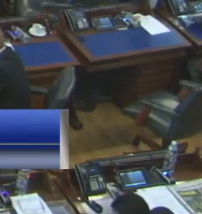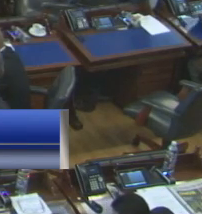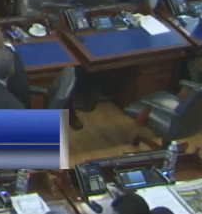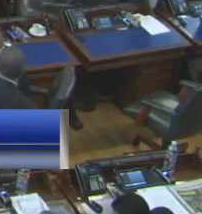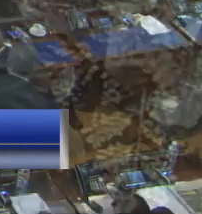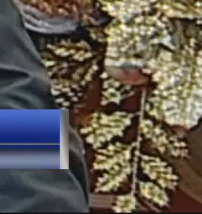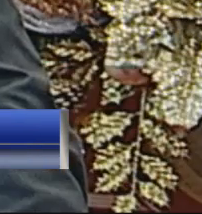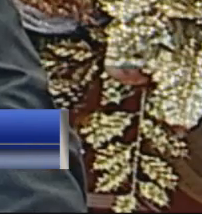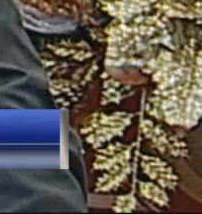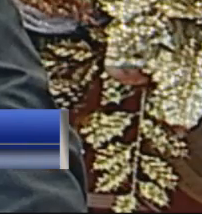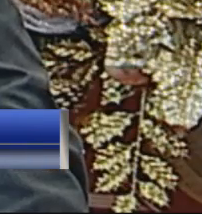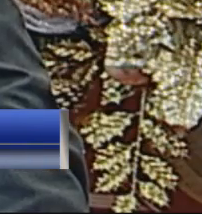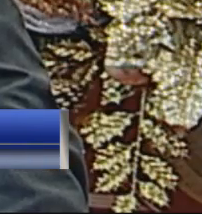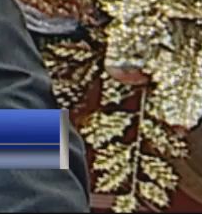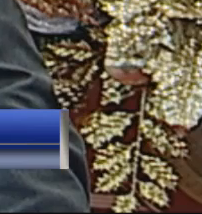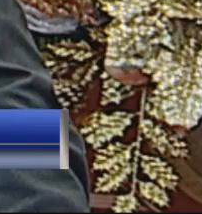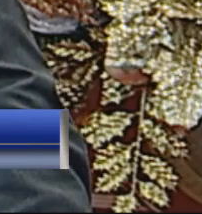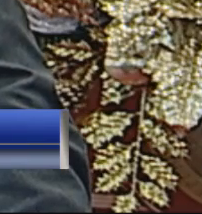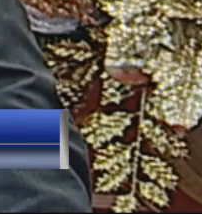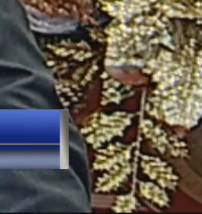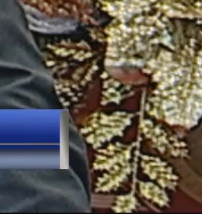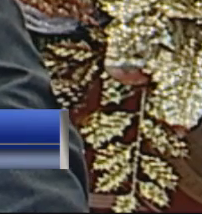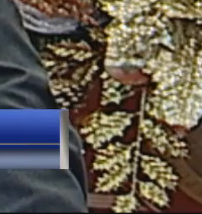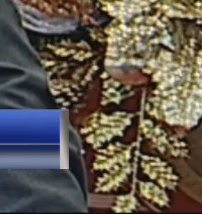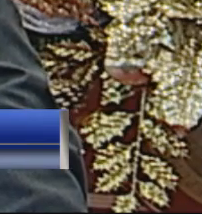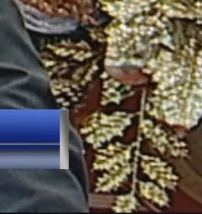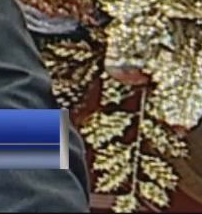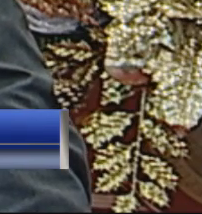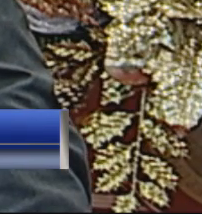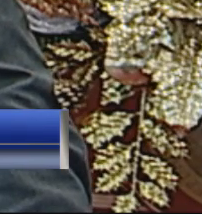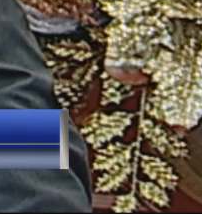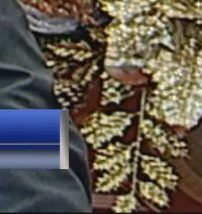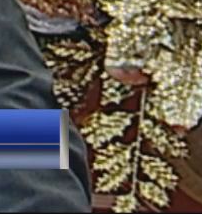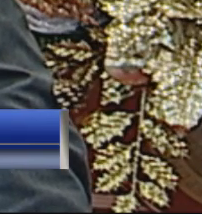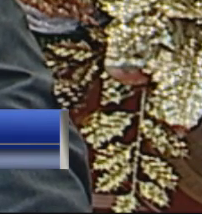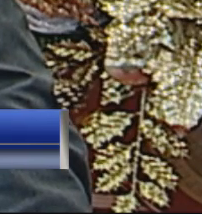miembros de la Junta Directiva, colegas diputados,